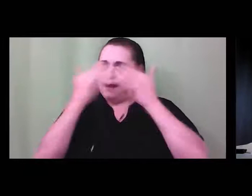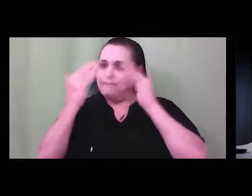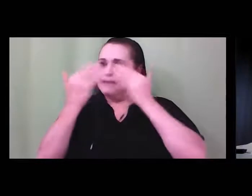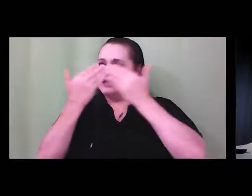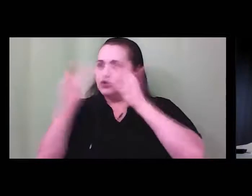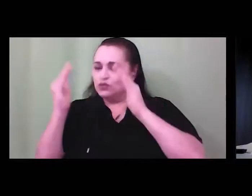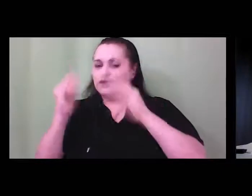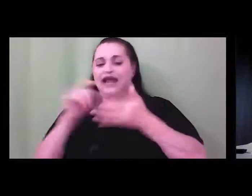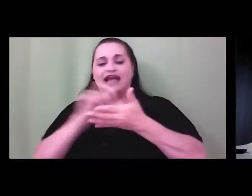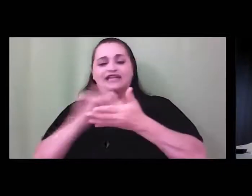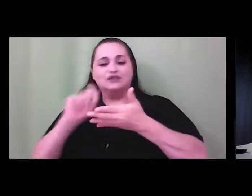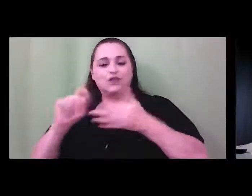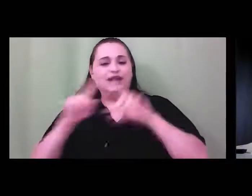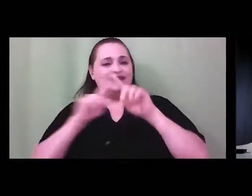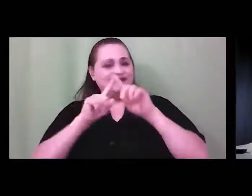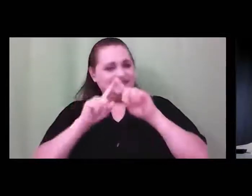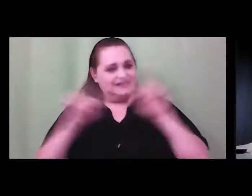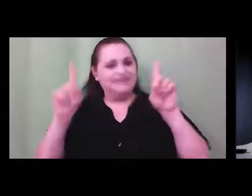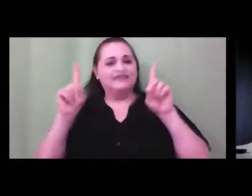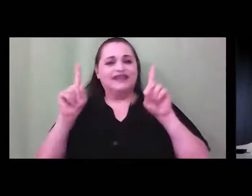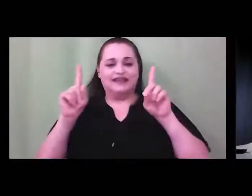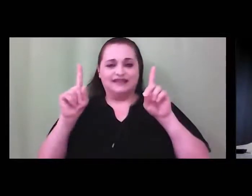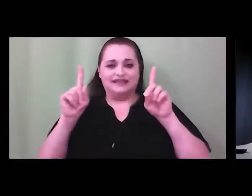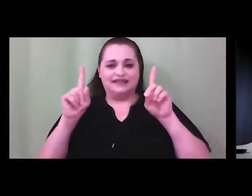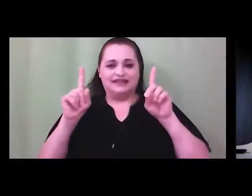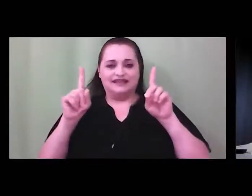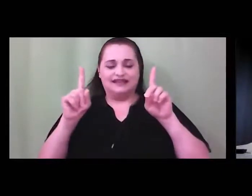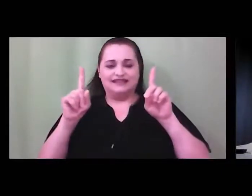escuelas diferentes, no